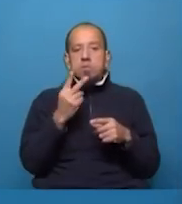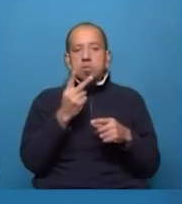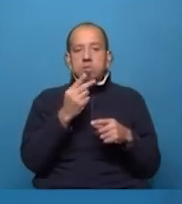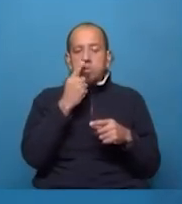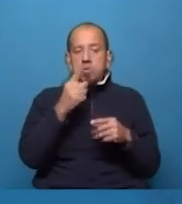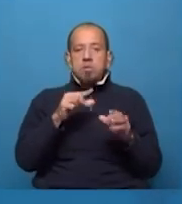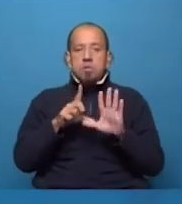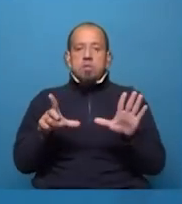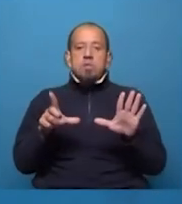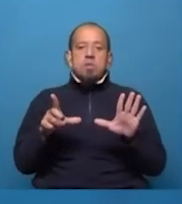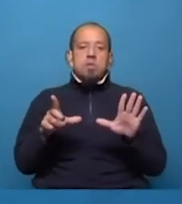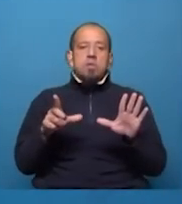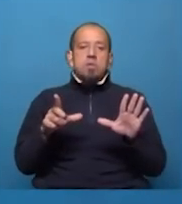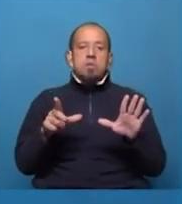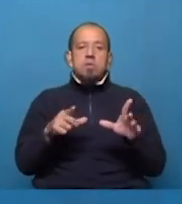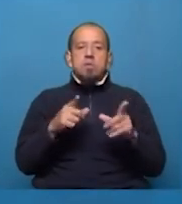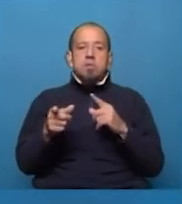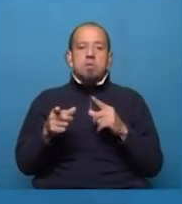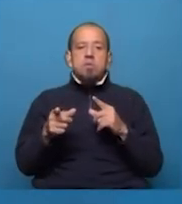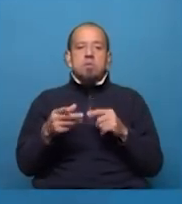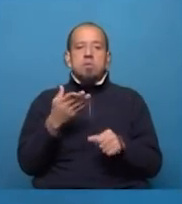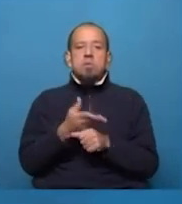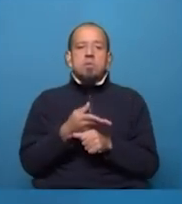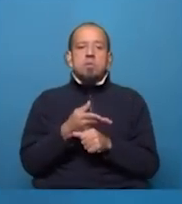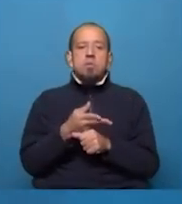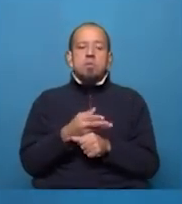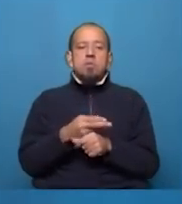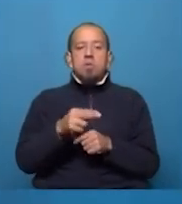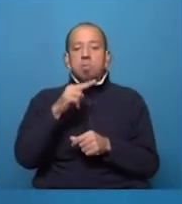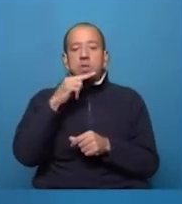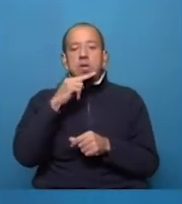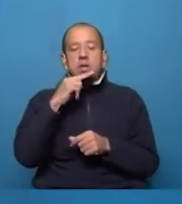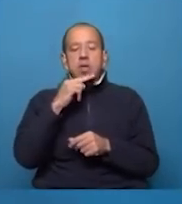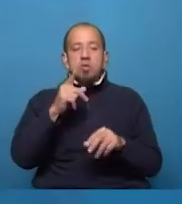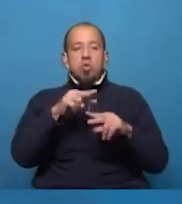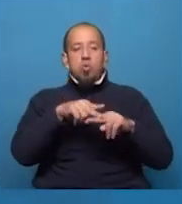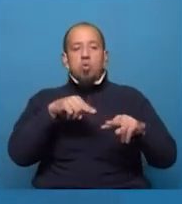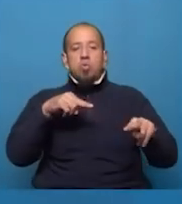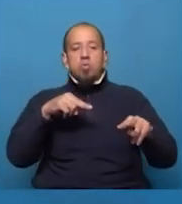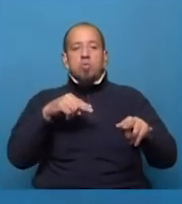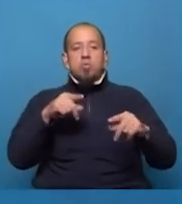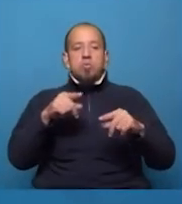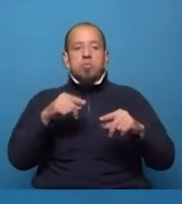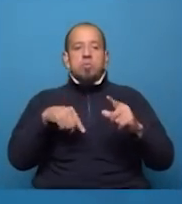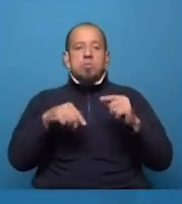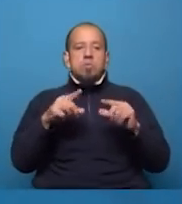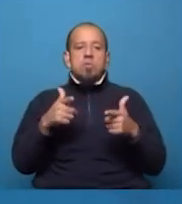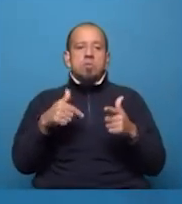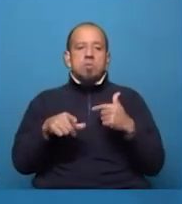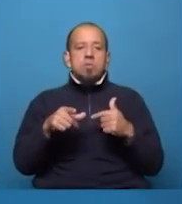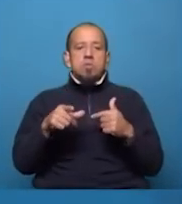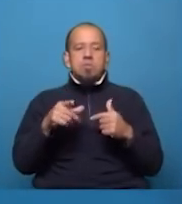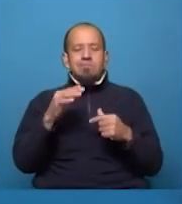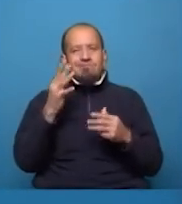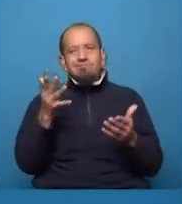decíamos el grafi pide con problemas al sector de los metales preciosos este y nada acá No hay mucho riesgo